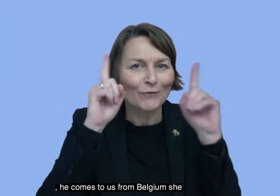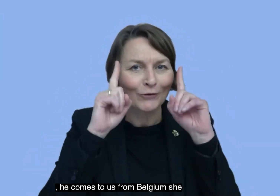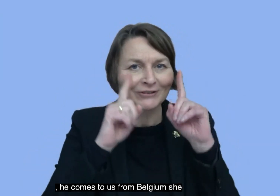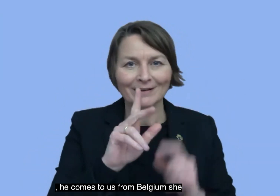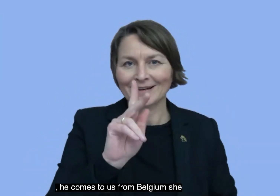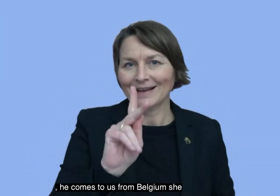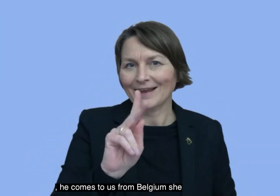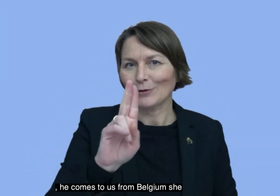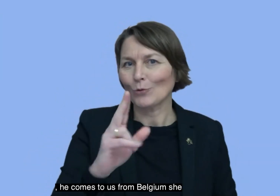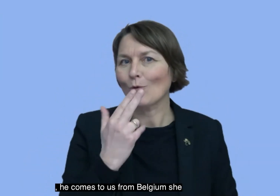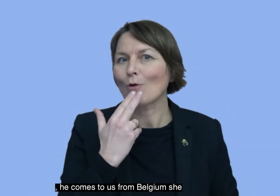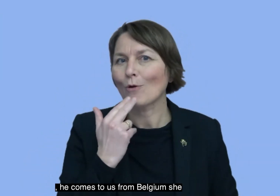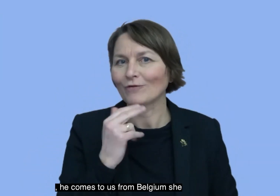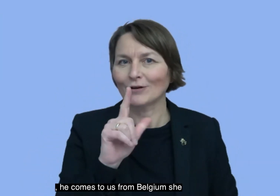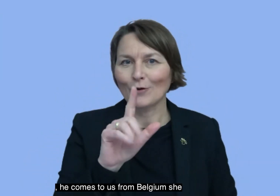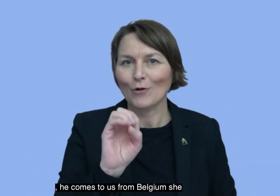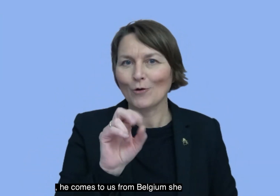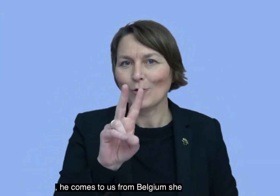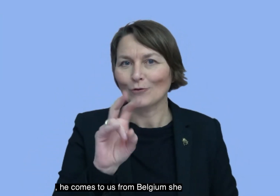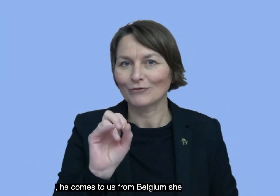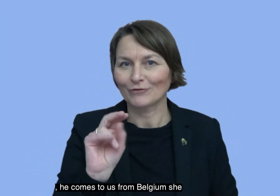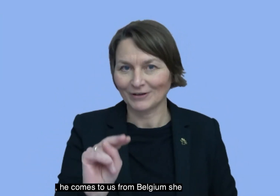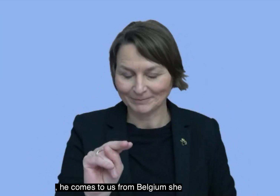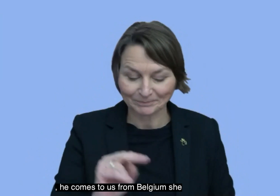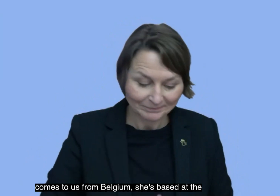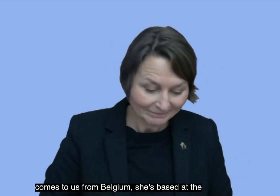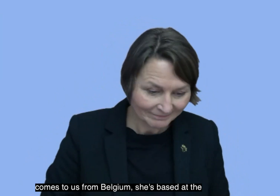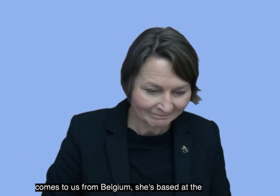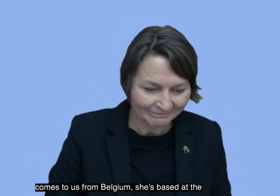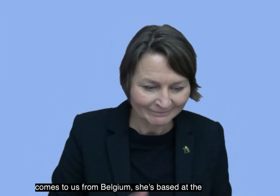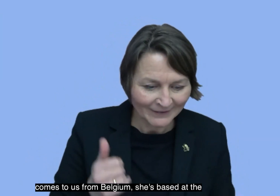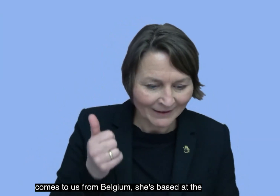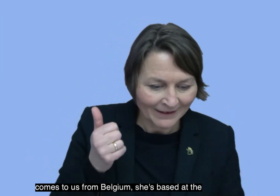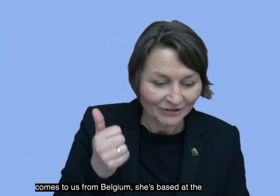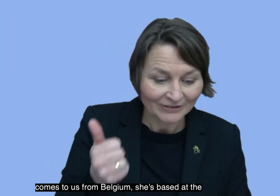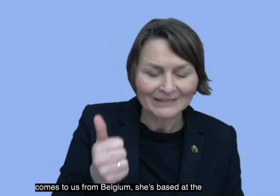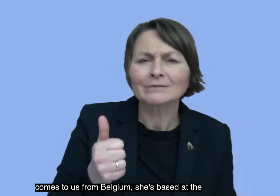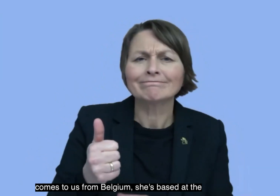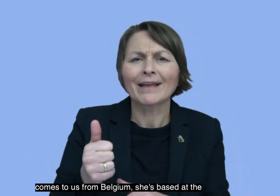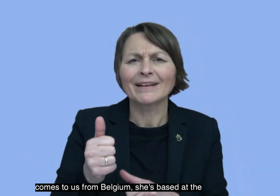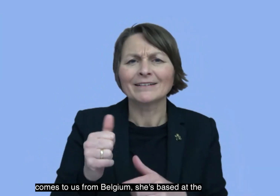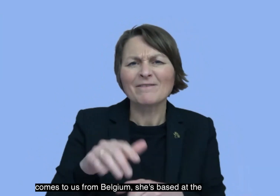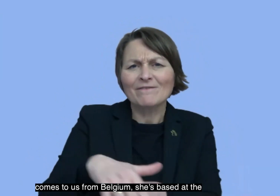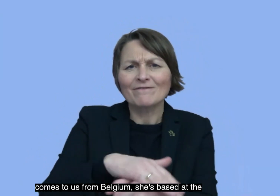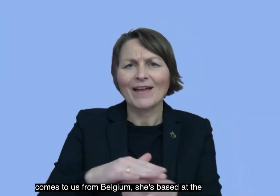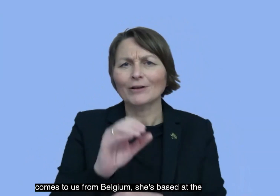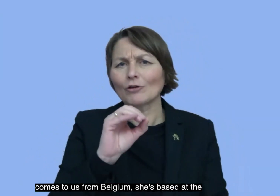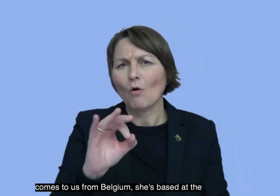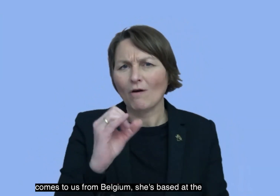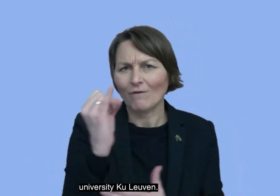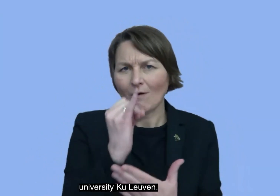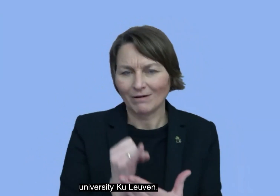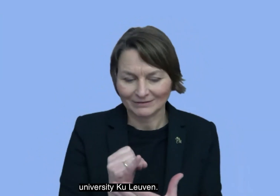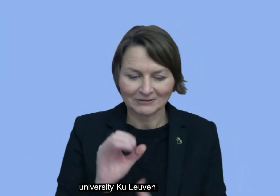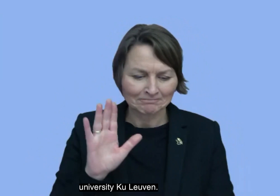Nos acompaña desde Bélgica viene de la Universidad KU Leuven.